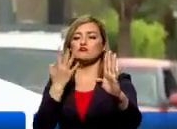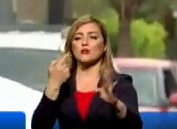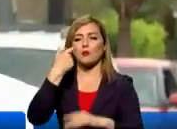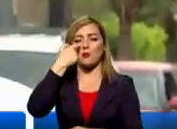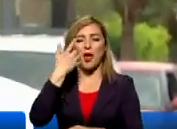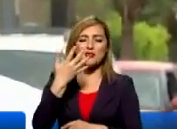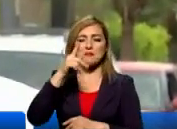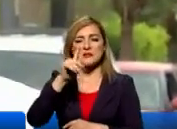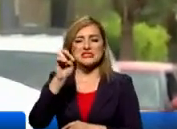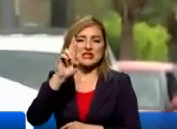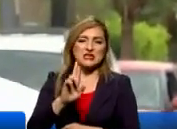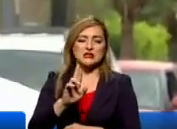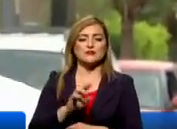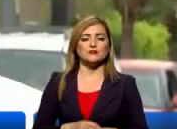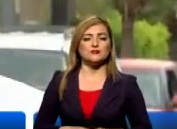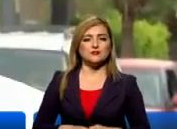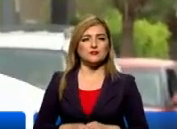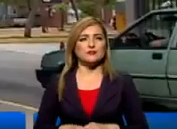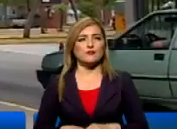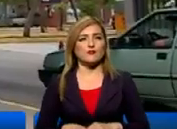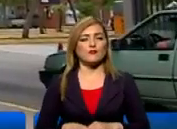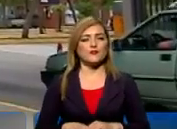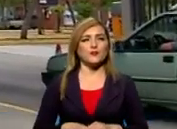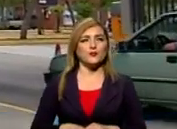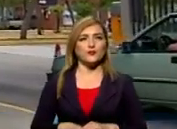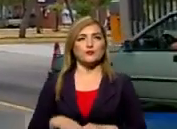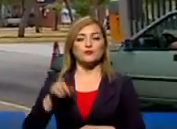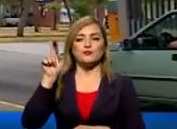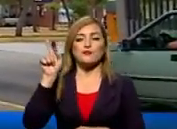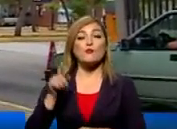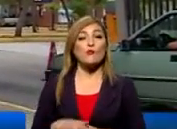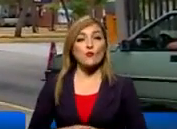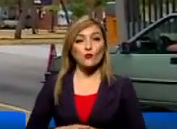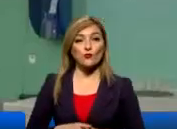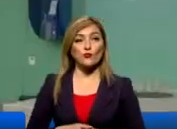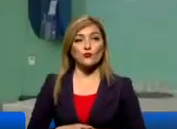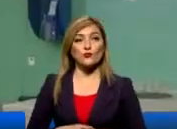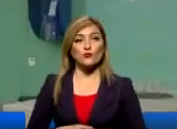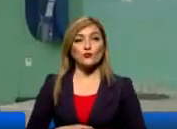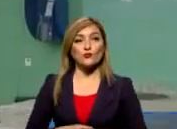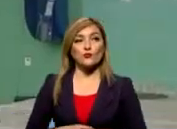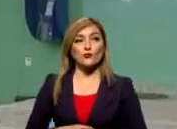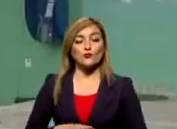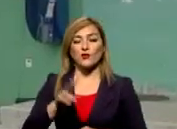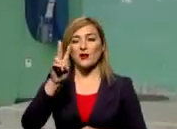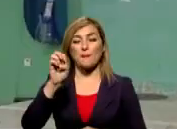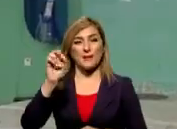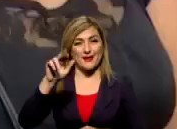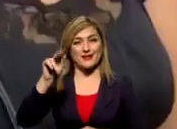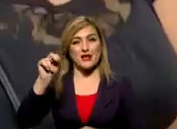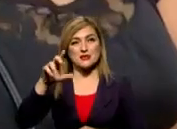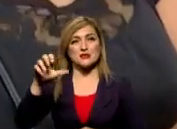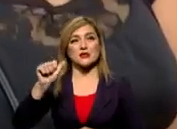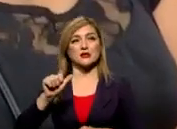muy justificadas a acercarse a un hospital. En el hospital Alfredo Pulson, el helipuerto de Luis Bernaza y el centro comercial Mall del